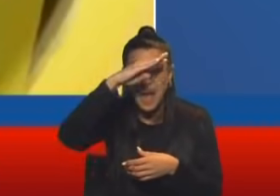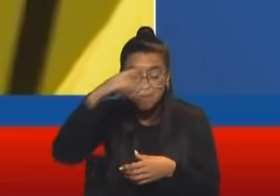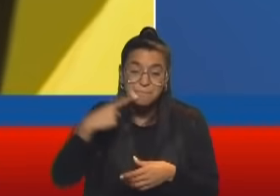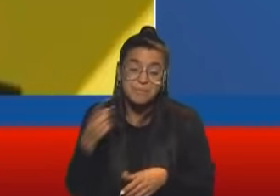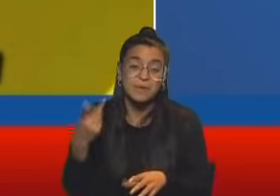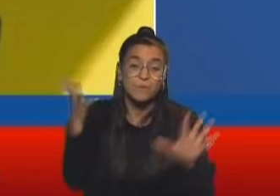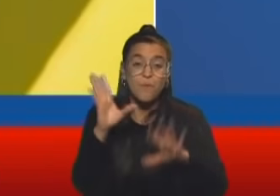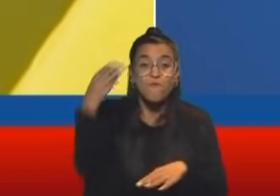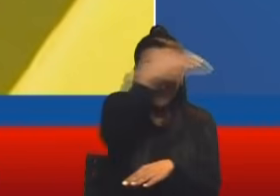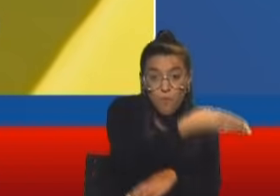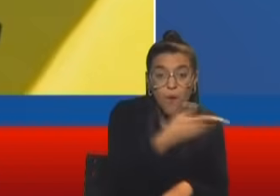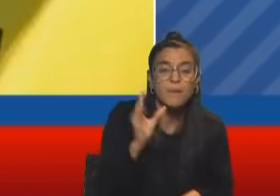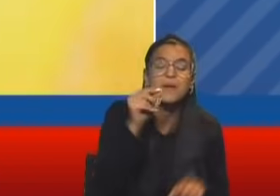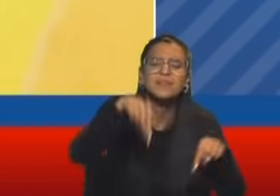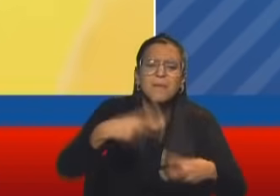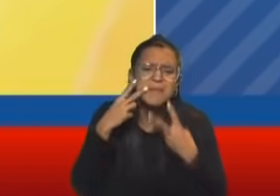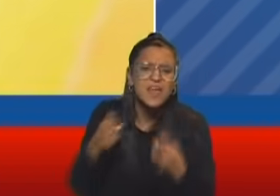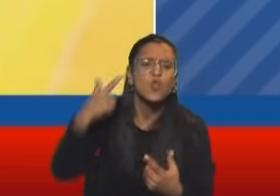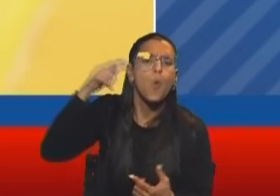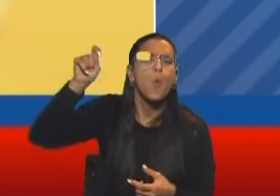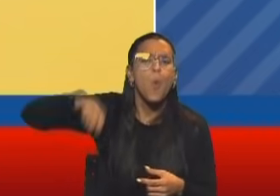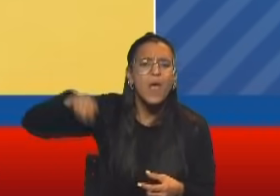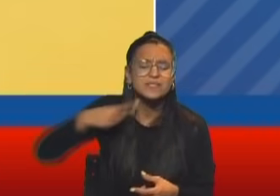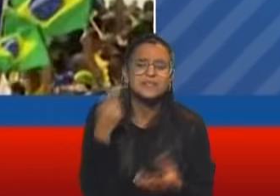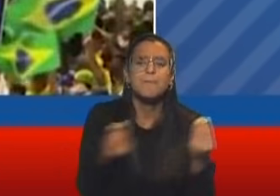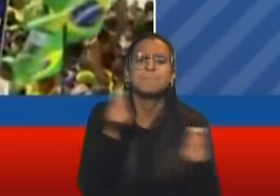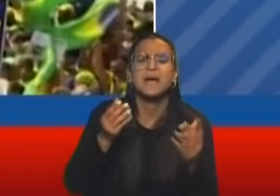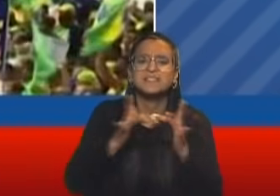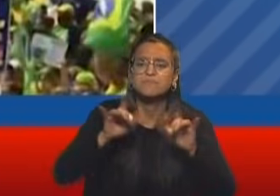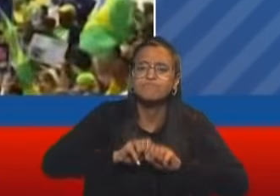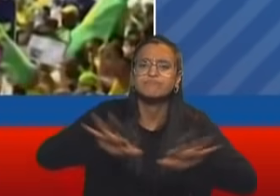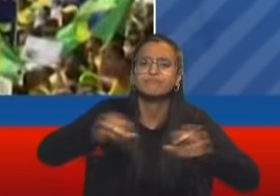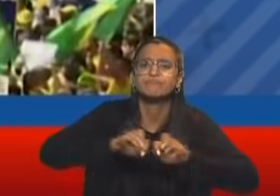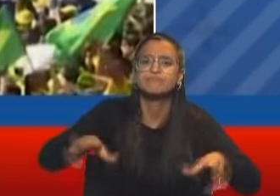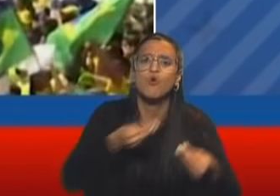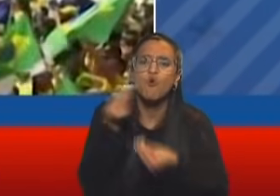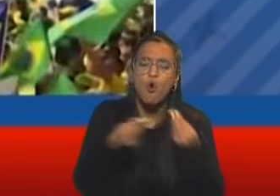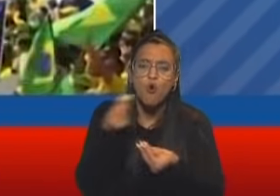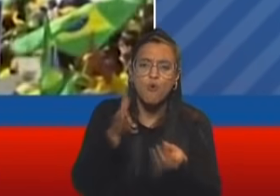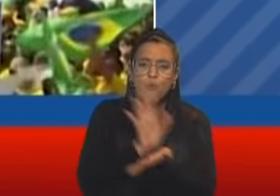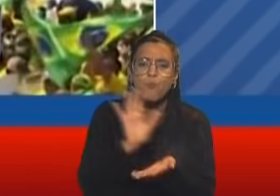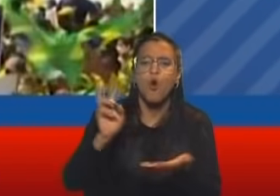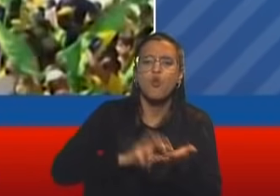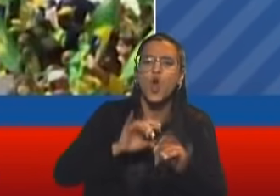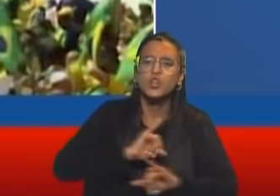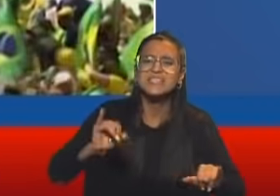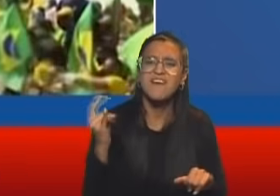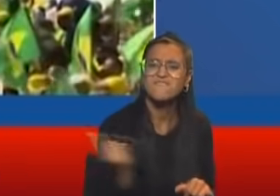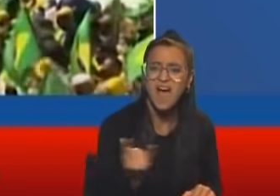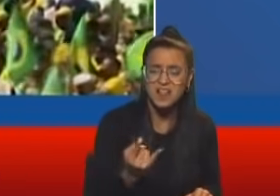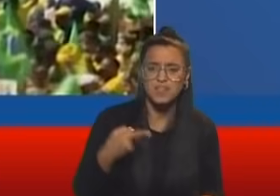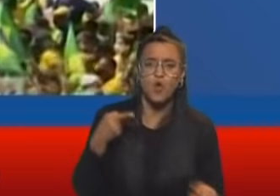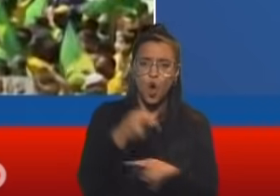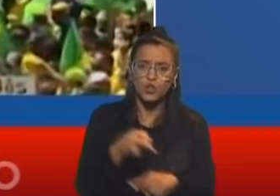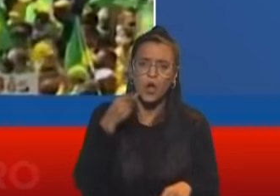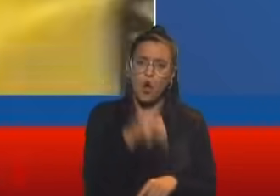en Brasil. ¿Y qué está investigando este juez? Bueno, ¿qué está pasando en las redes sociales? ¿Cómo trabajan en las redes sociales con estas fakes y con esta información que atenta todo